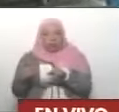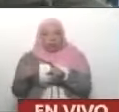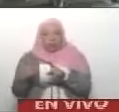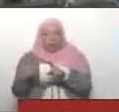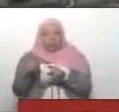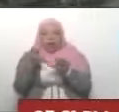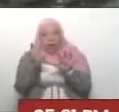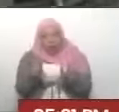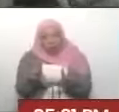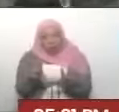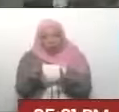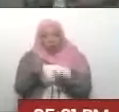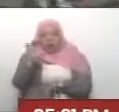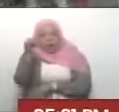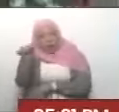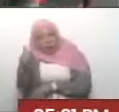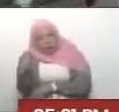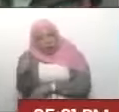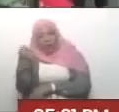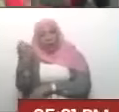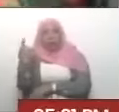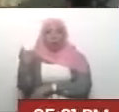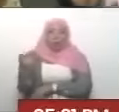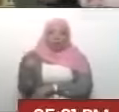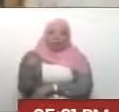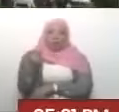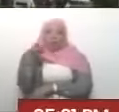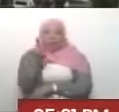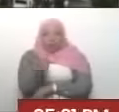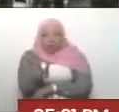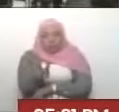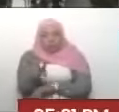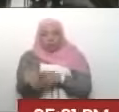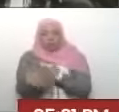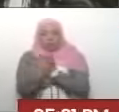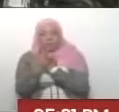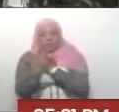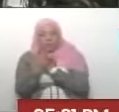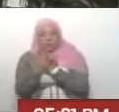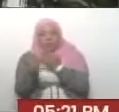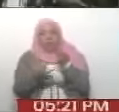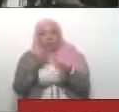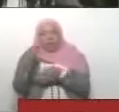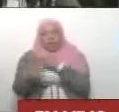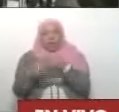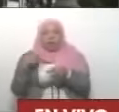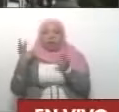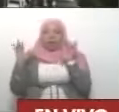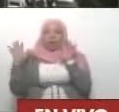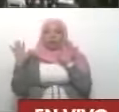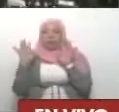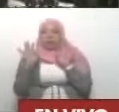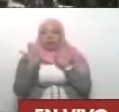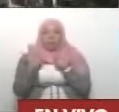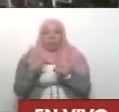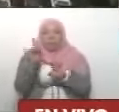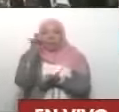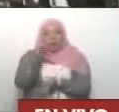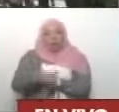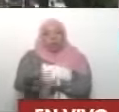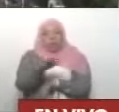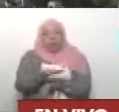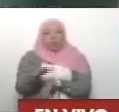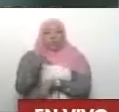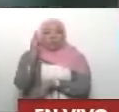las 8, a las 10, a las 11, a las 2. Terminamos el acto y todavía estaba llegando el pueblo de la